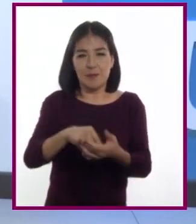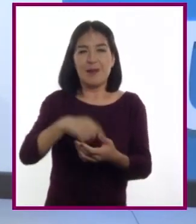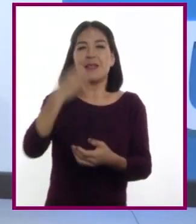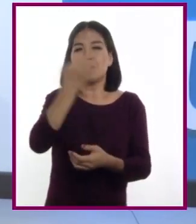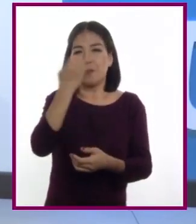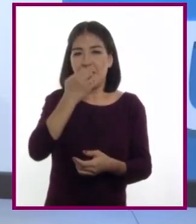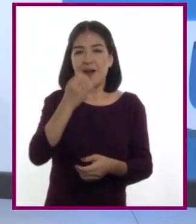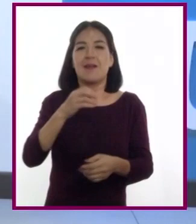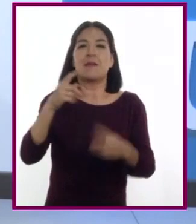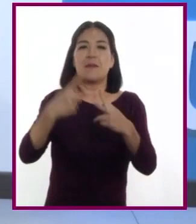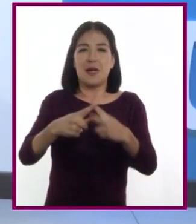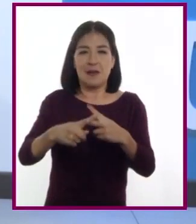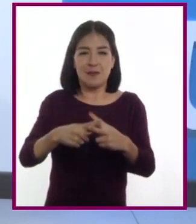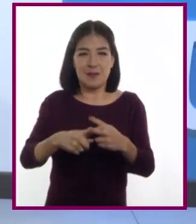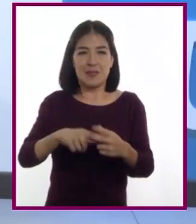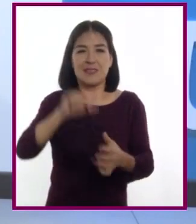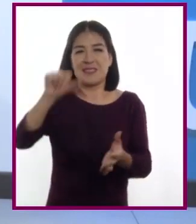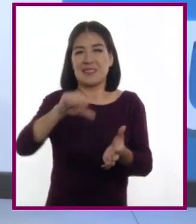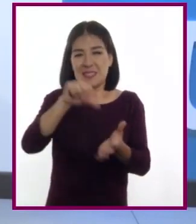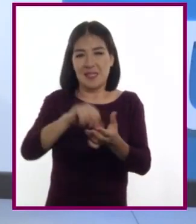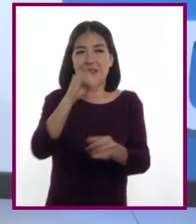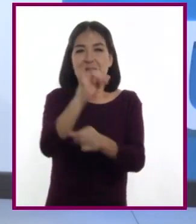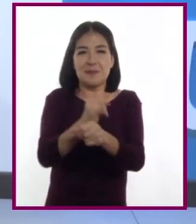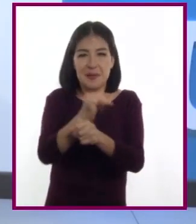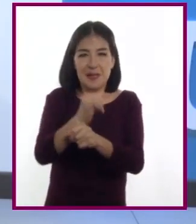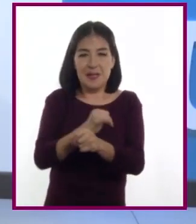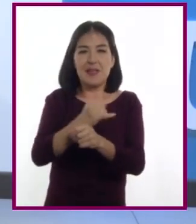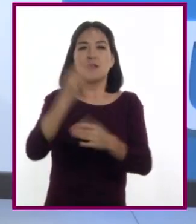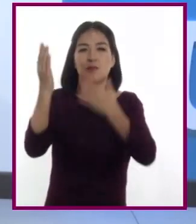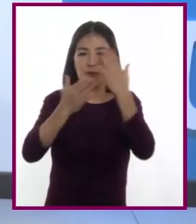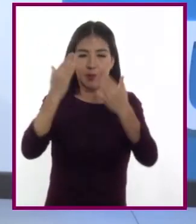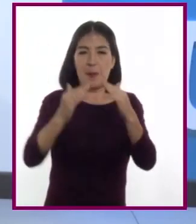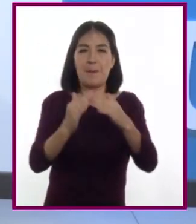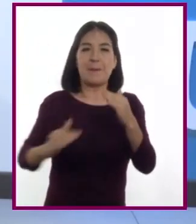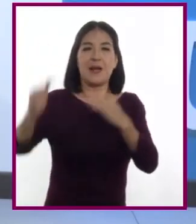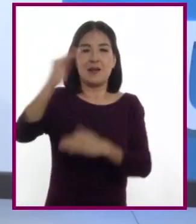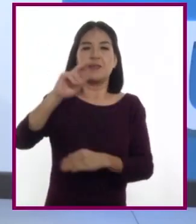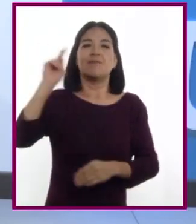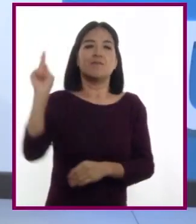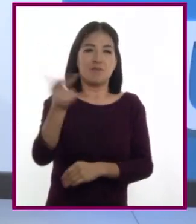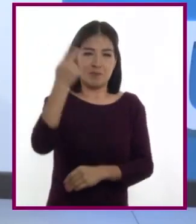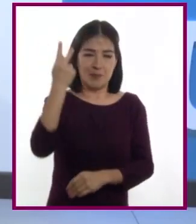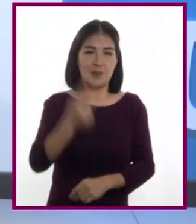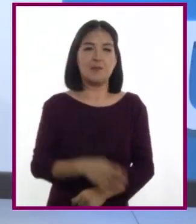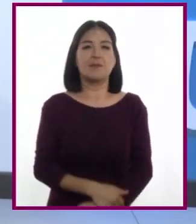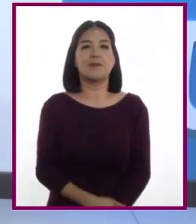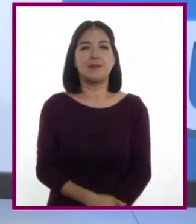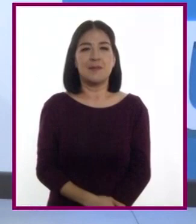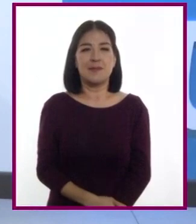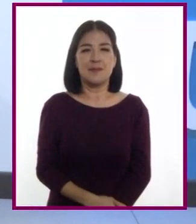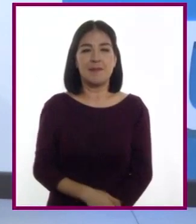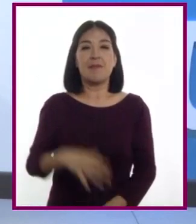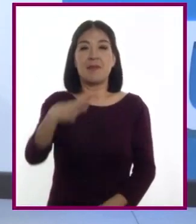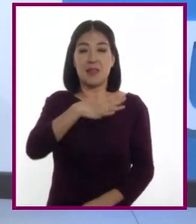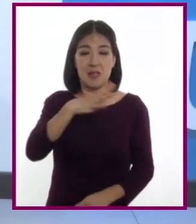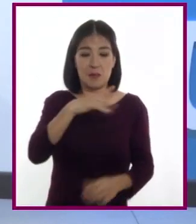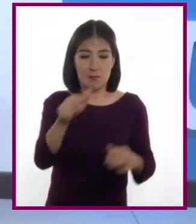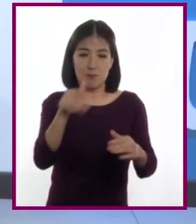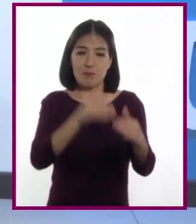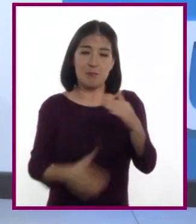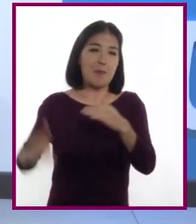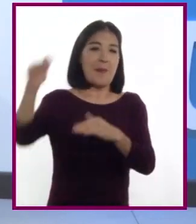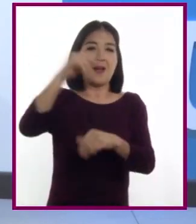Educativa del Centro de Investigación y Estudios Avanzados del Instituto Politécnico Nacional. Tiene un